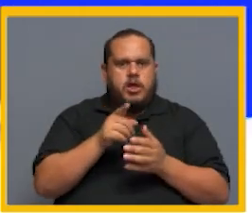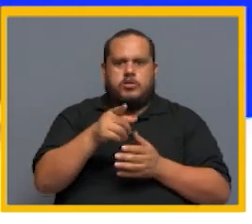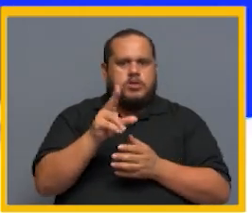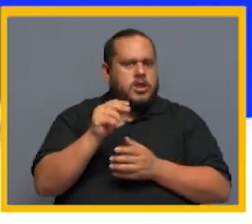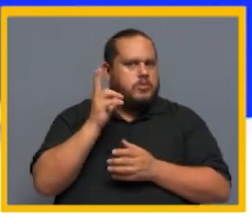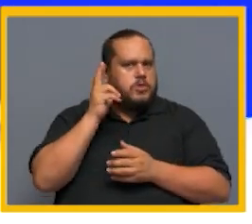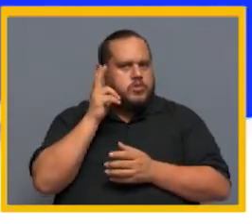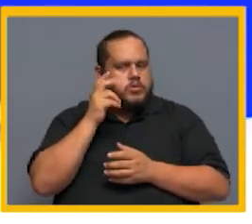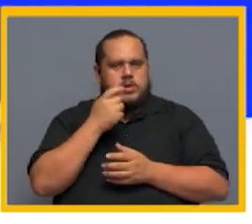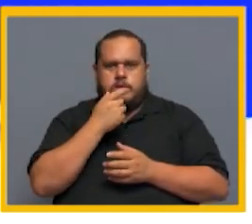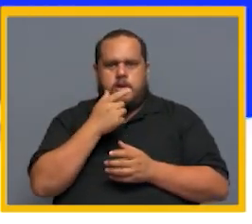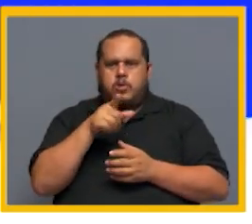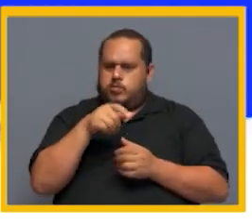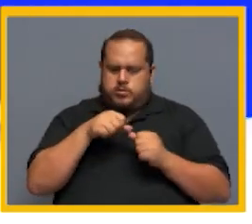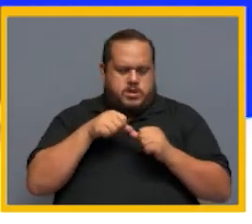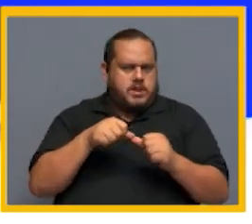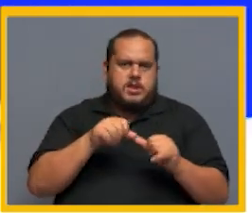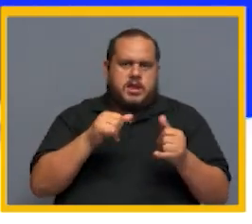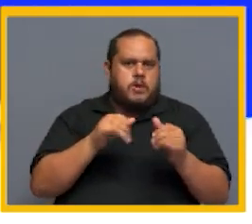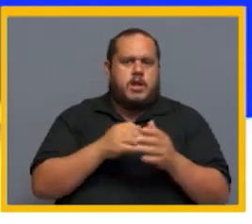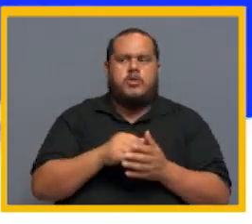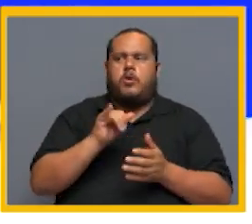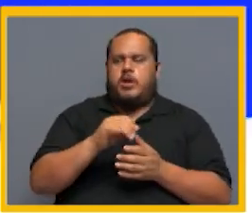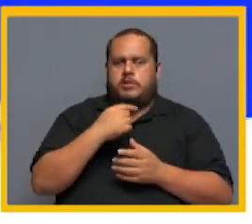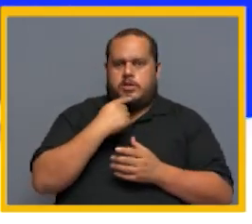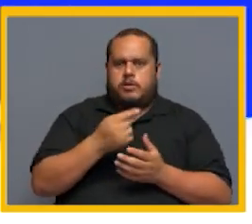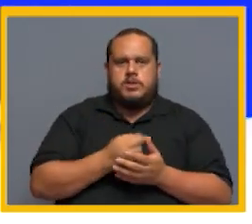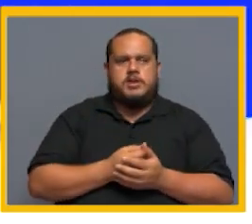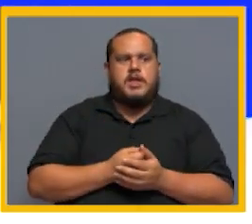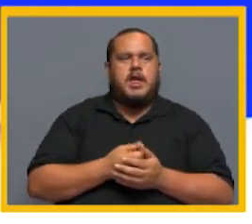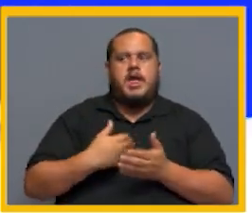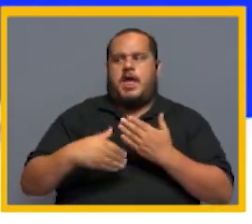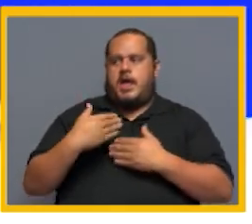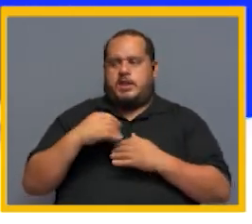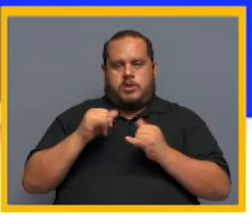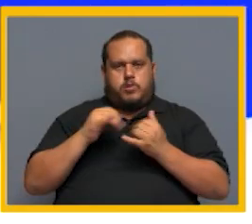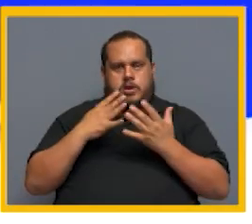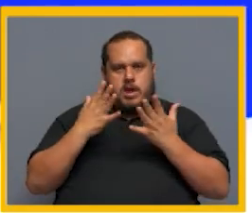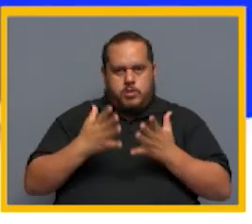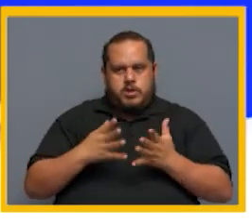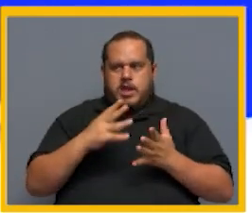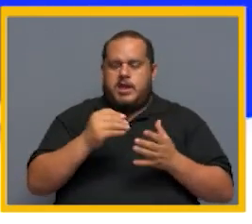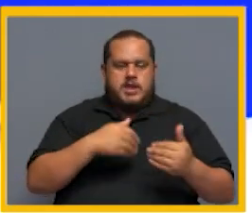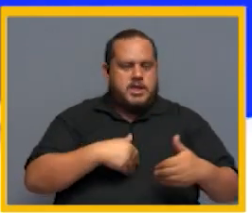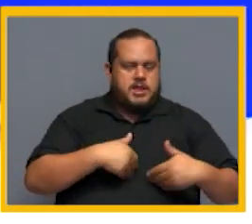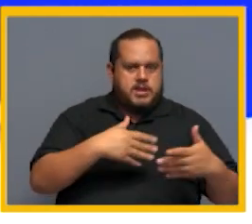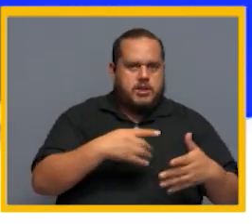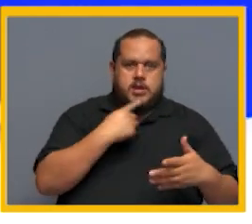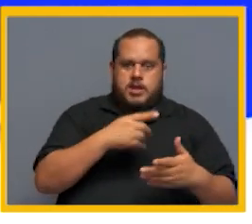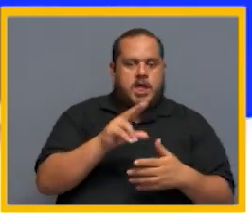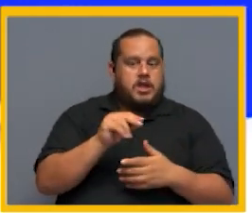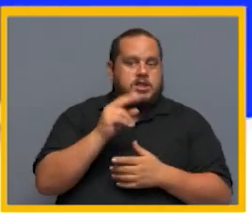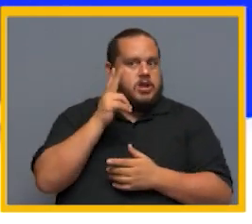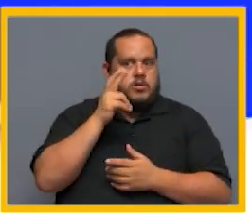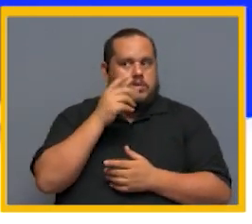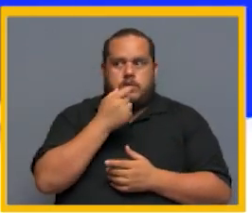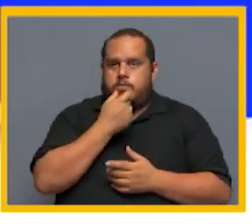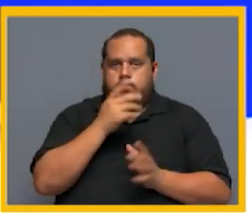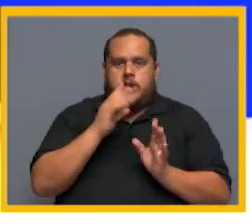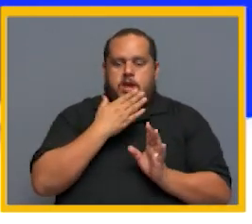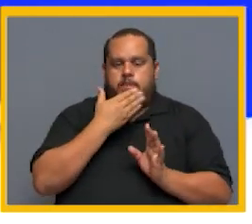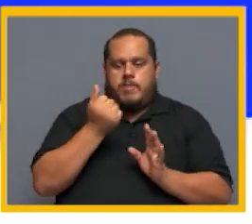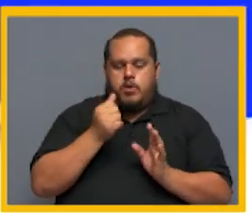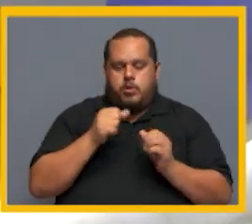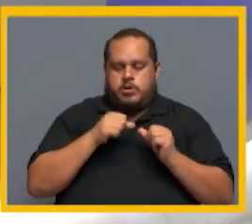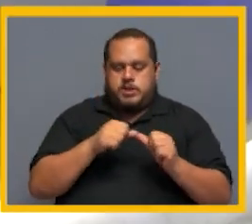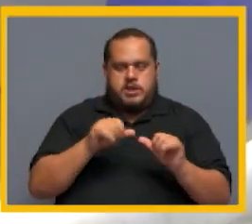un silbato, vos tenés que seguir jugando, y creo que eso te lo dice exjugadores y hasta técnicos que te dicen, si no escuchás el pito, mejor seguir